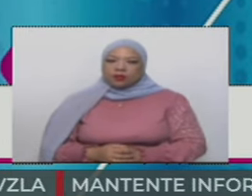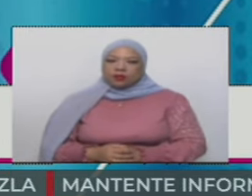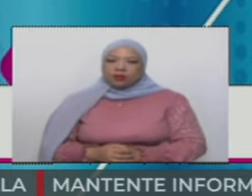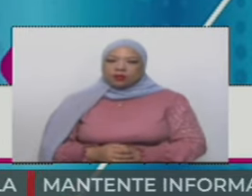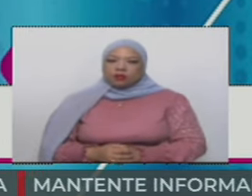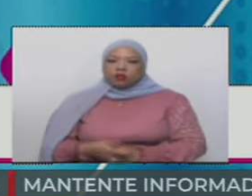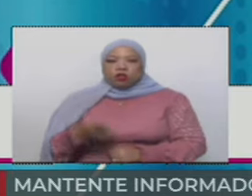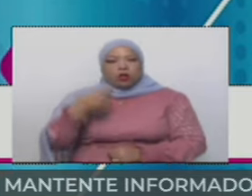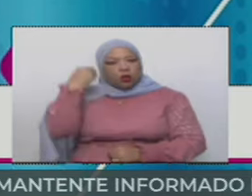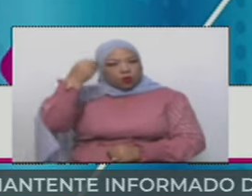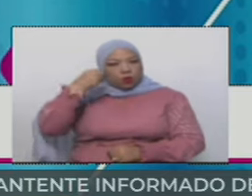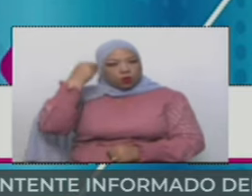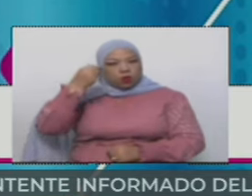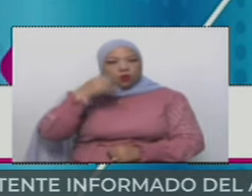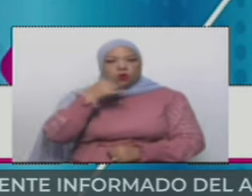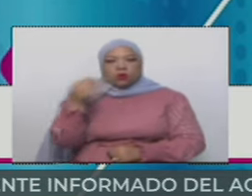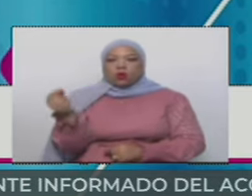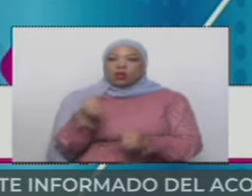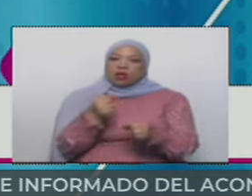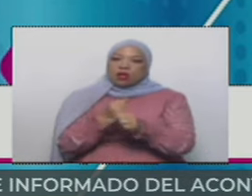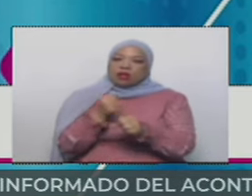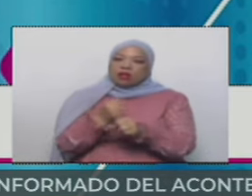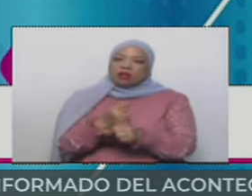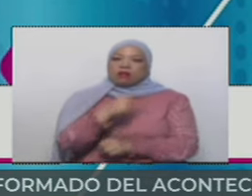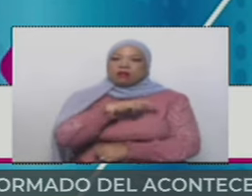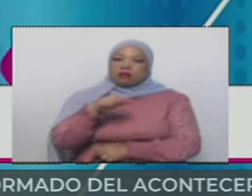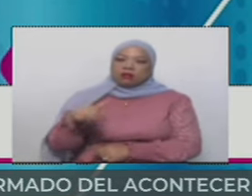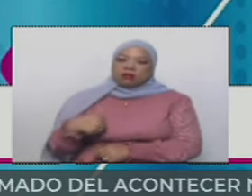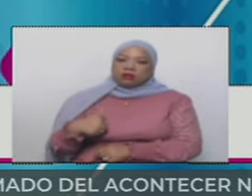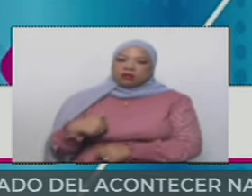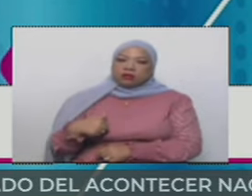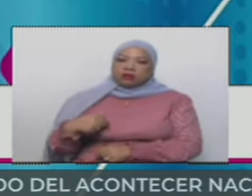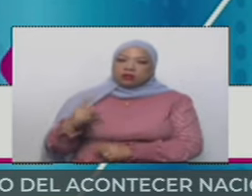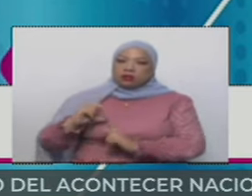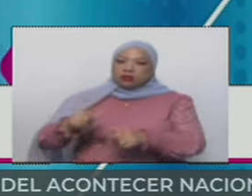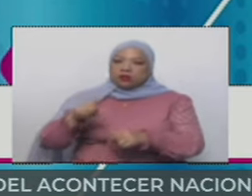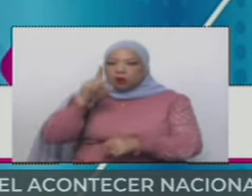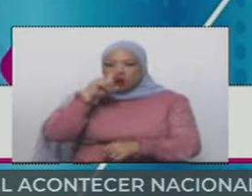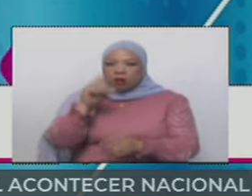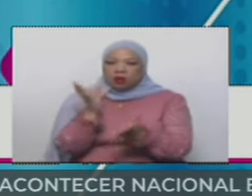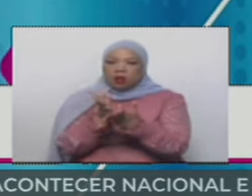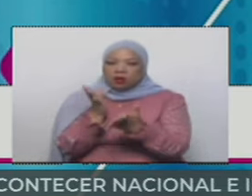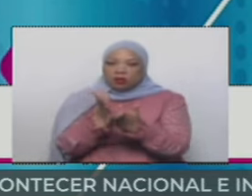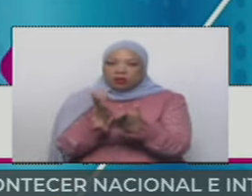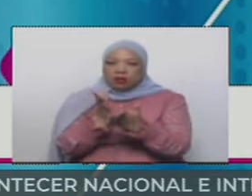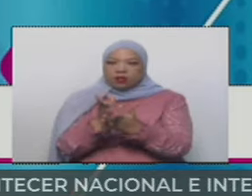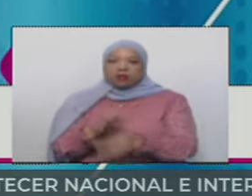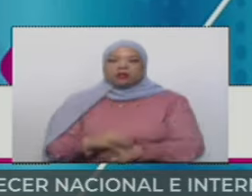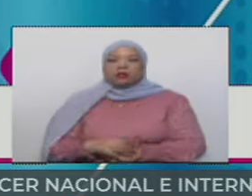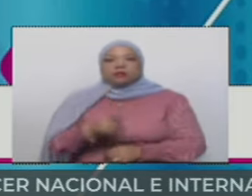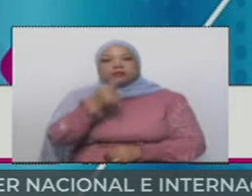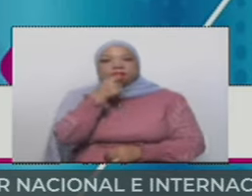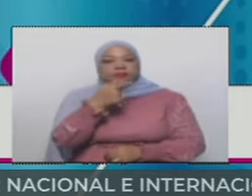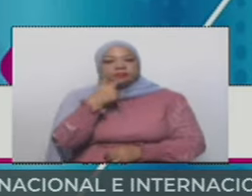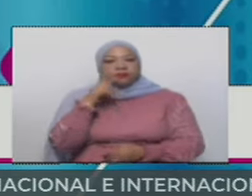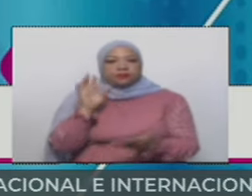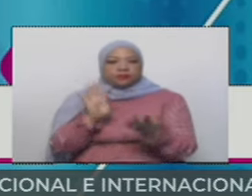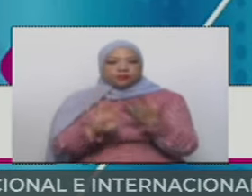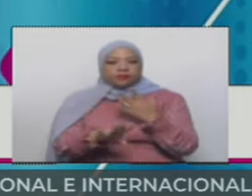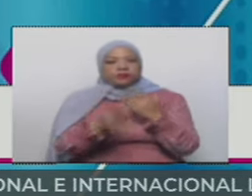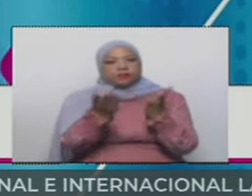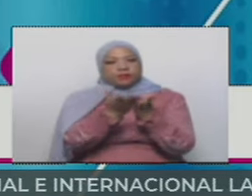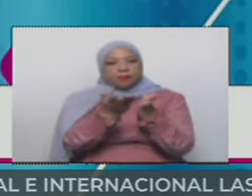Yo sí creo, lo estaba hablando con Héctor Rodríguez hoy, empezó el año escolar de una manera maravillosa.